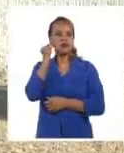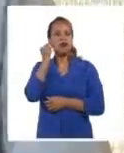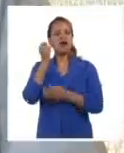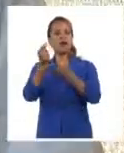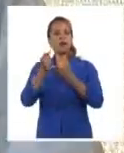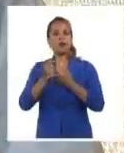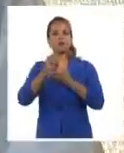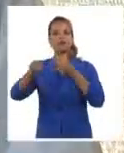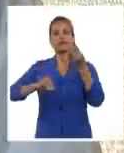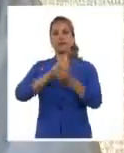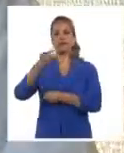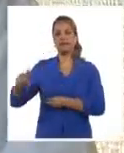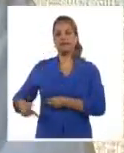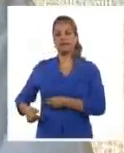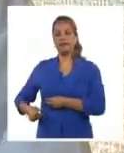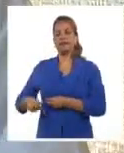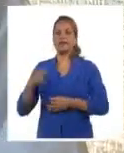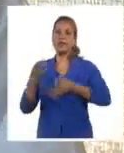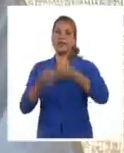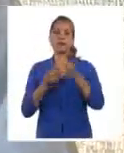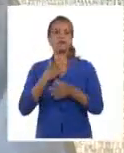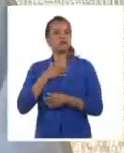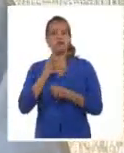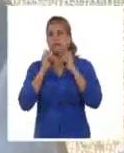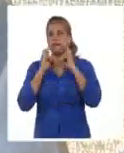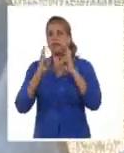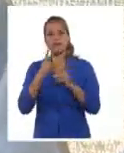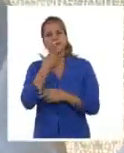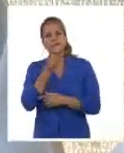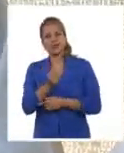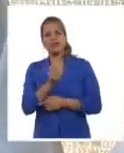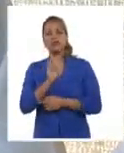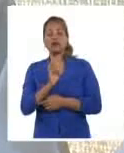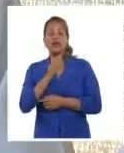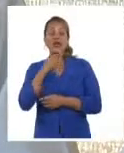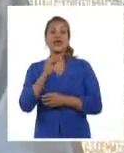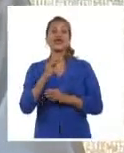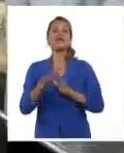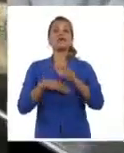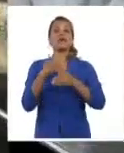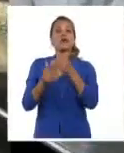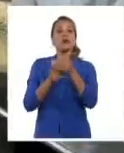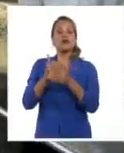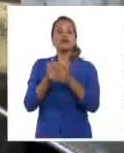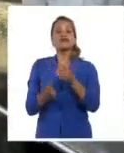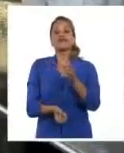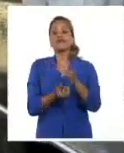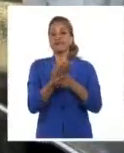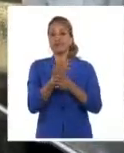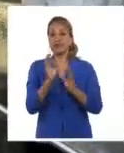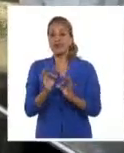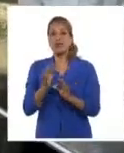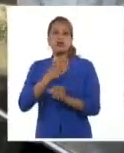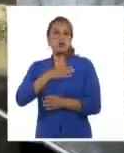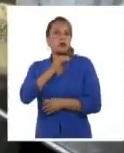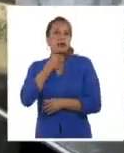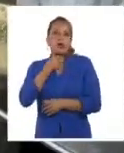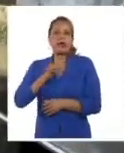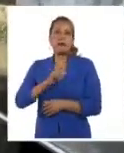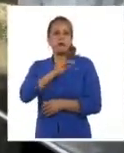éxito. Claro que es mi vida, mi proyecto personal de desarrollo desde que me formé. O sea, que yo sí me siento muy inspirado